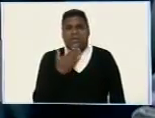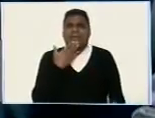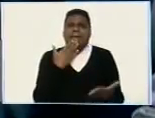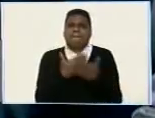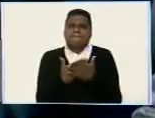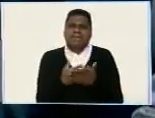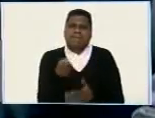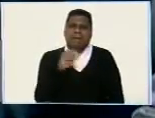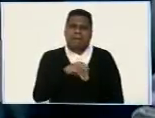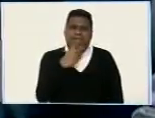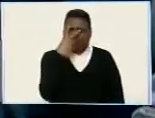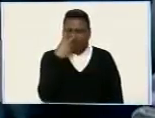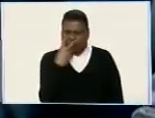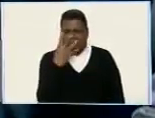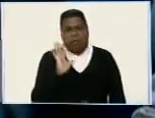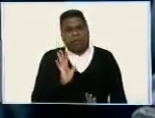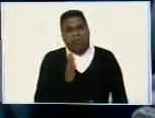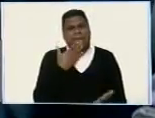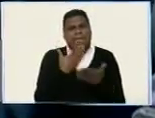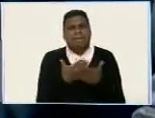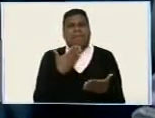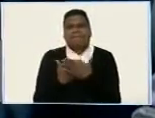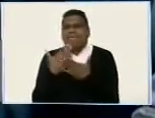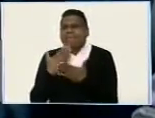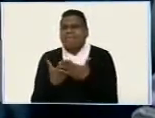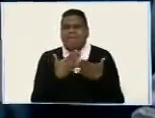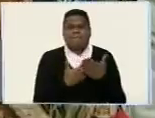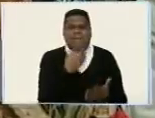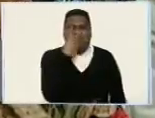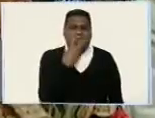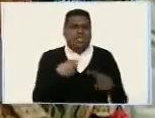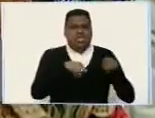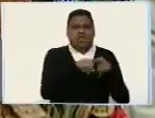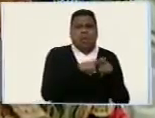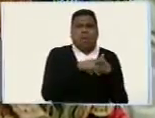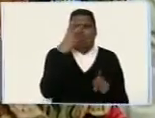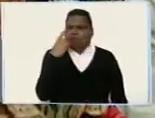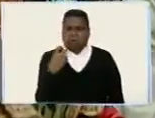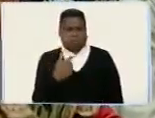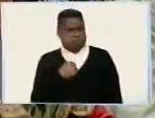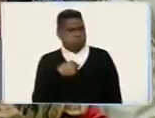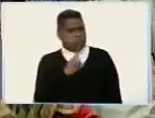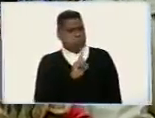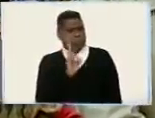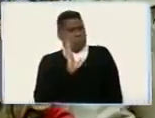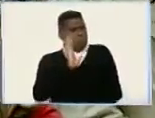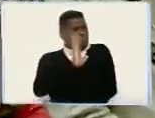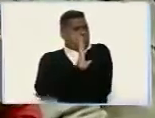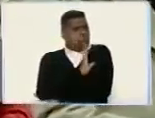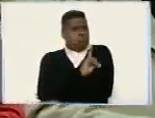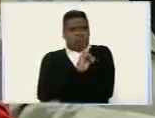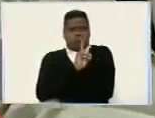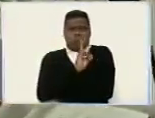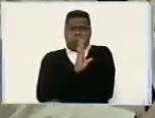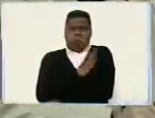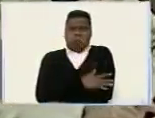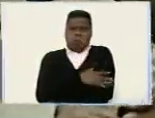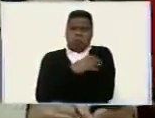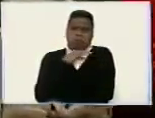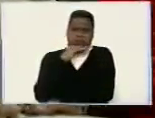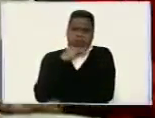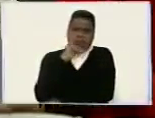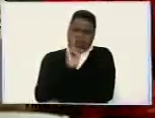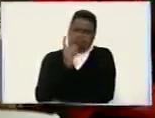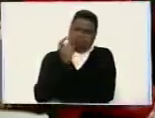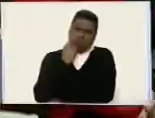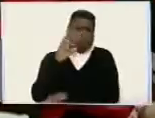decía mi capitán. Él creyó seguramente que yo me había molestado. Yo ni lo oí porque estaba entretenido chachareando ahí al